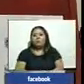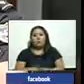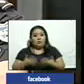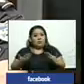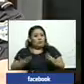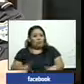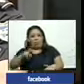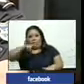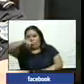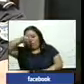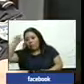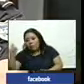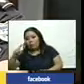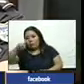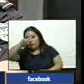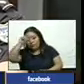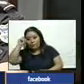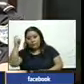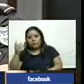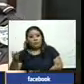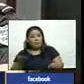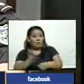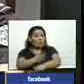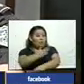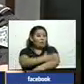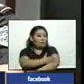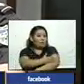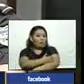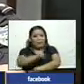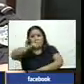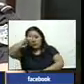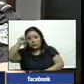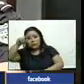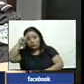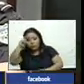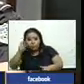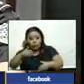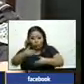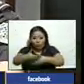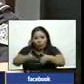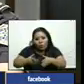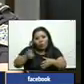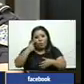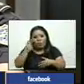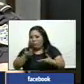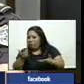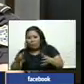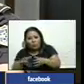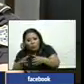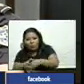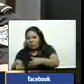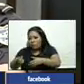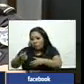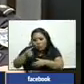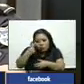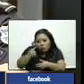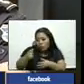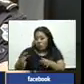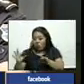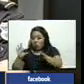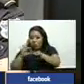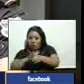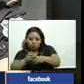esfuerzos, donde también anteriormente muchos esfuerzos de unidades especiales de la policía, mucha